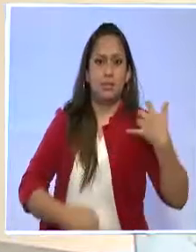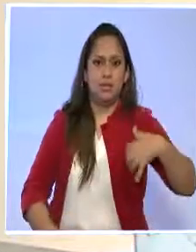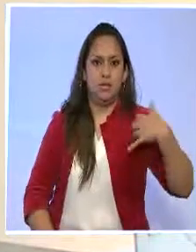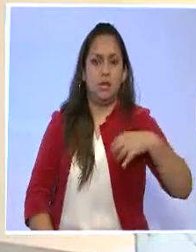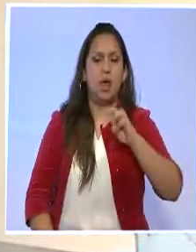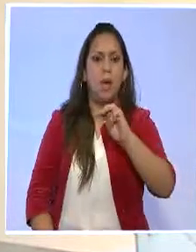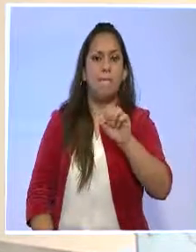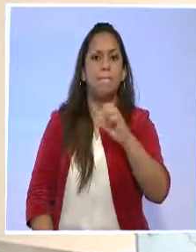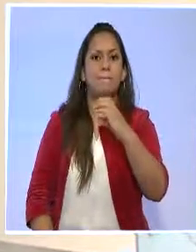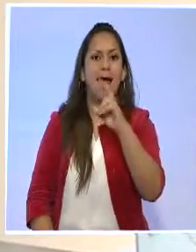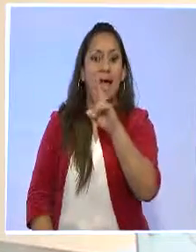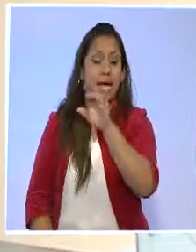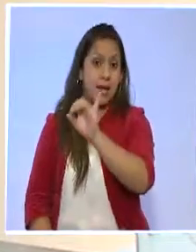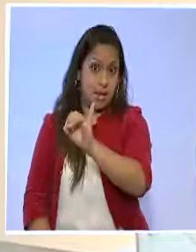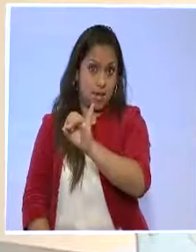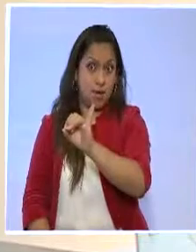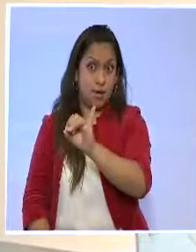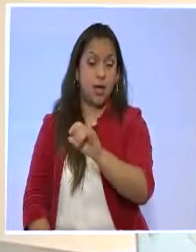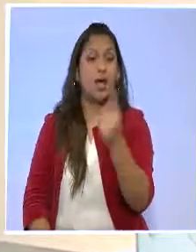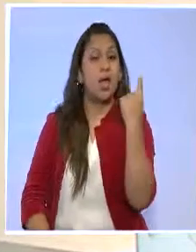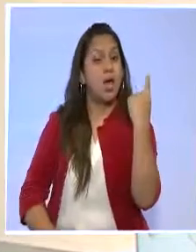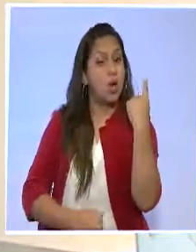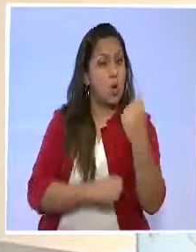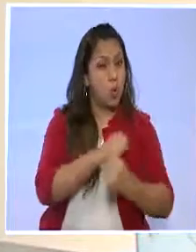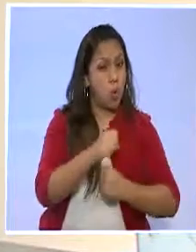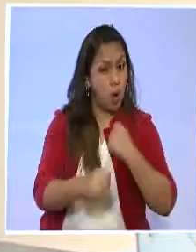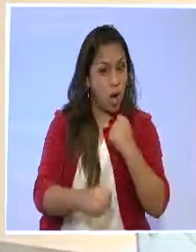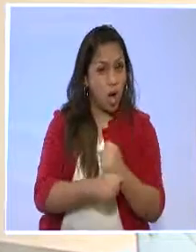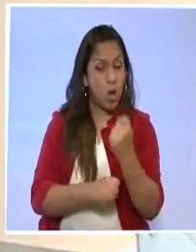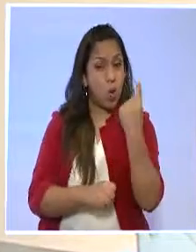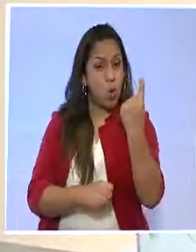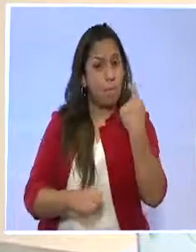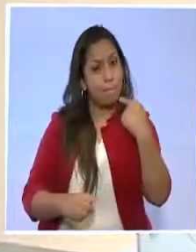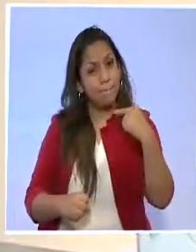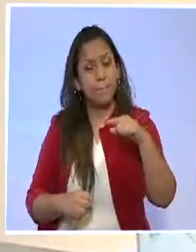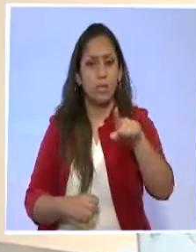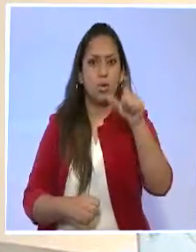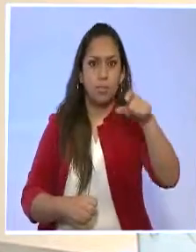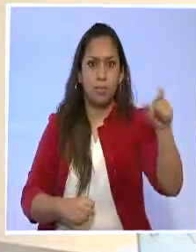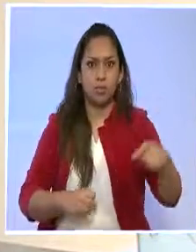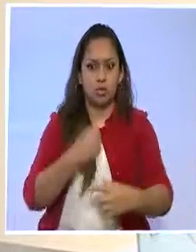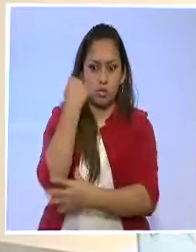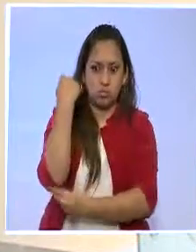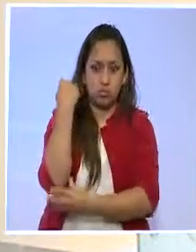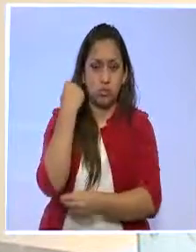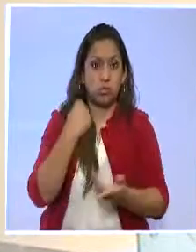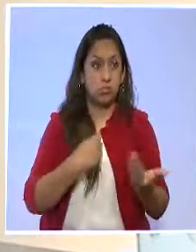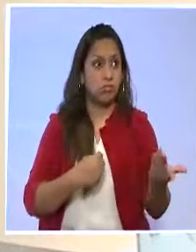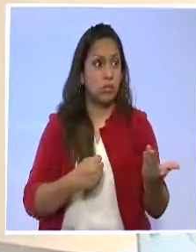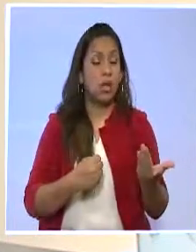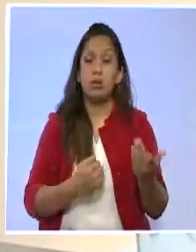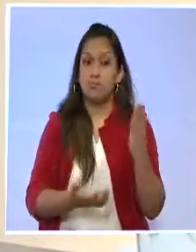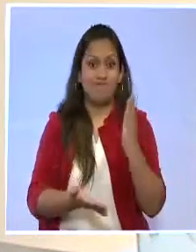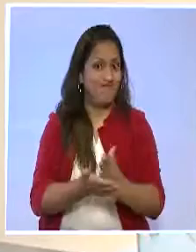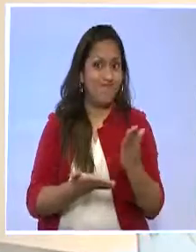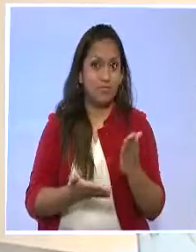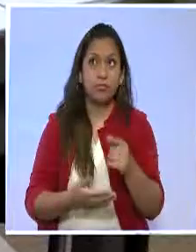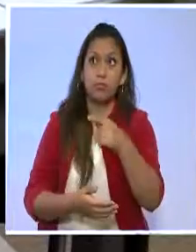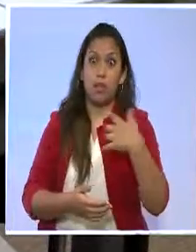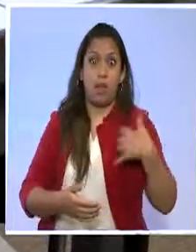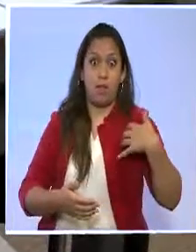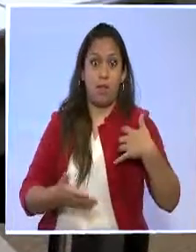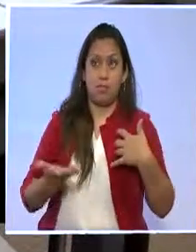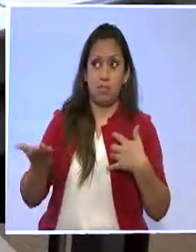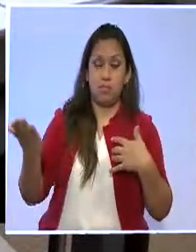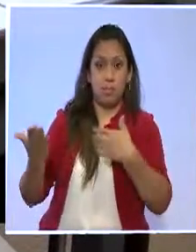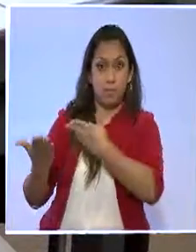hemos sacado un millón quinientos mil ecuatorianos de la pobreza macri en tres meses ha logrado que más de un